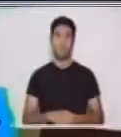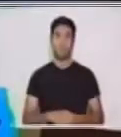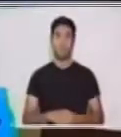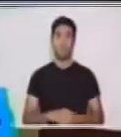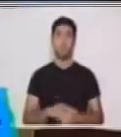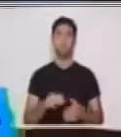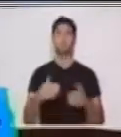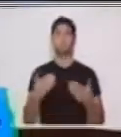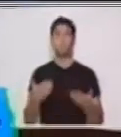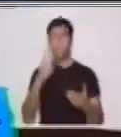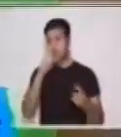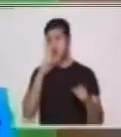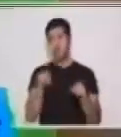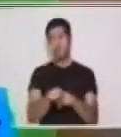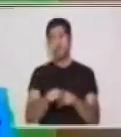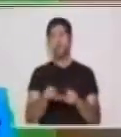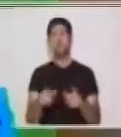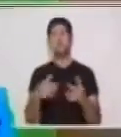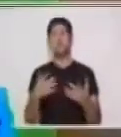También puede ser